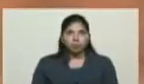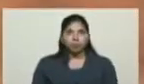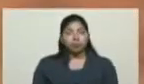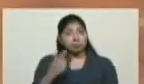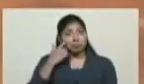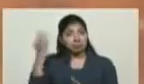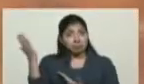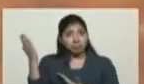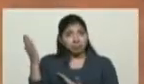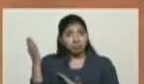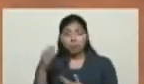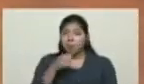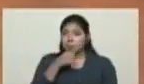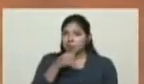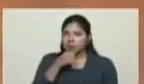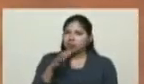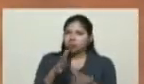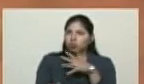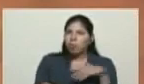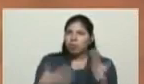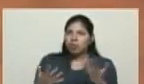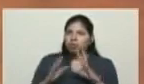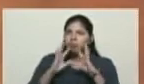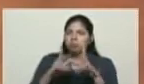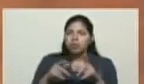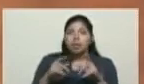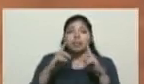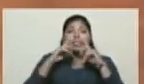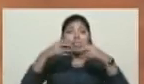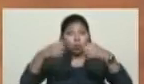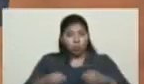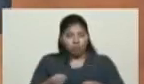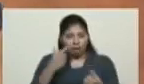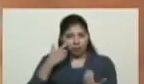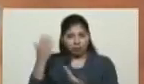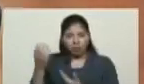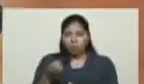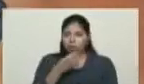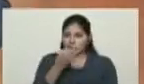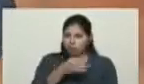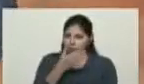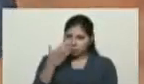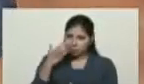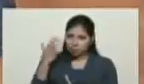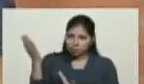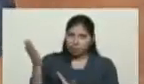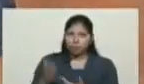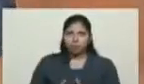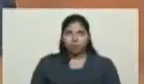compañera Egni Ángel será un balance en materia de seguridad. Egni, feliz tarde. Adelante.